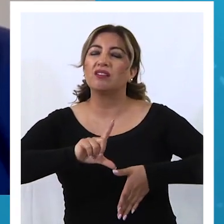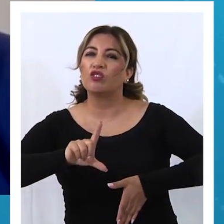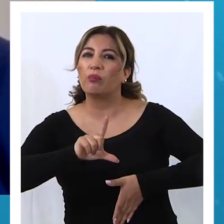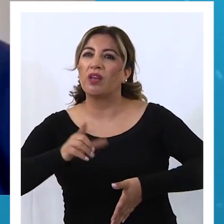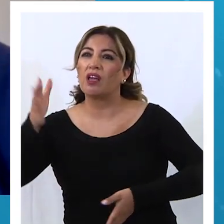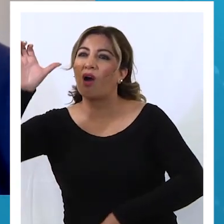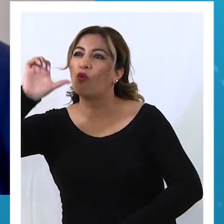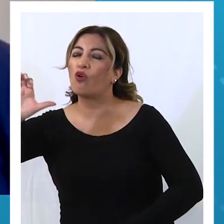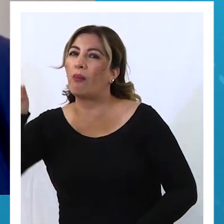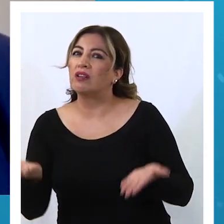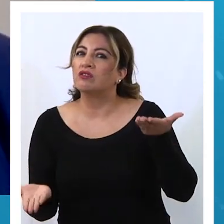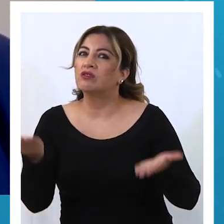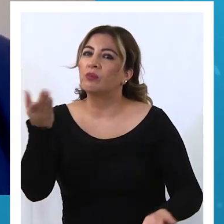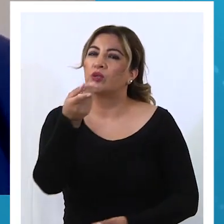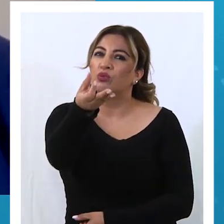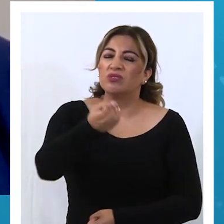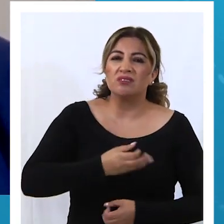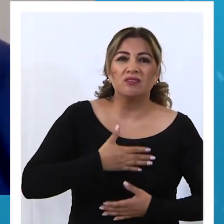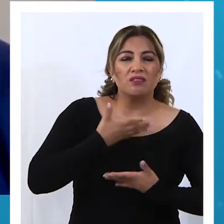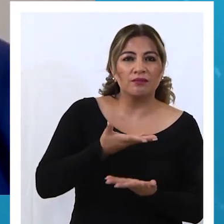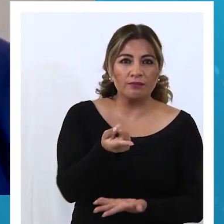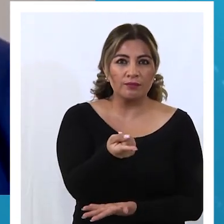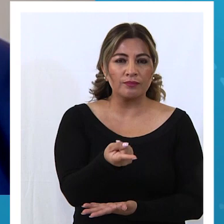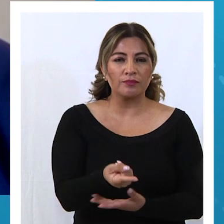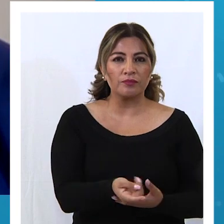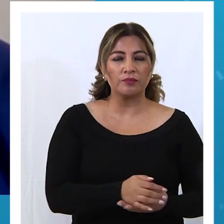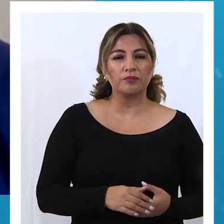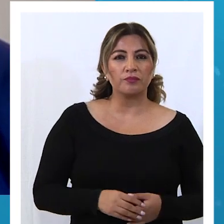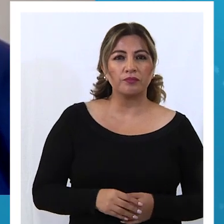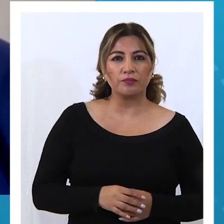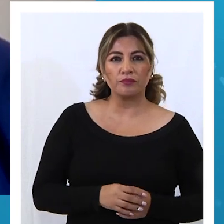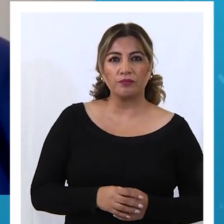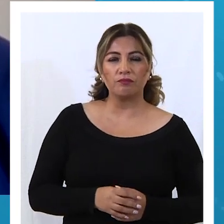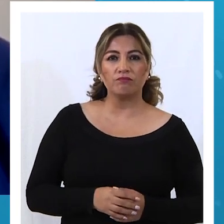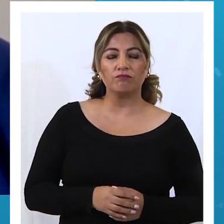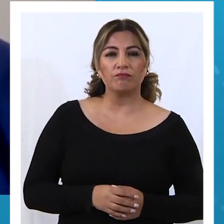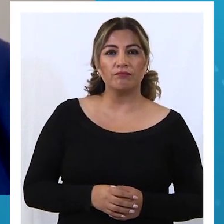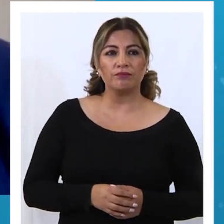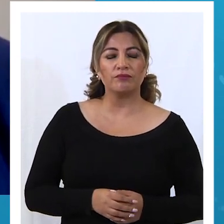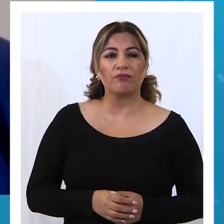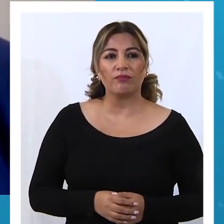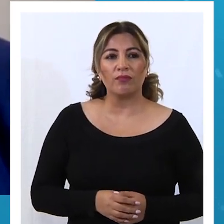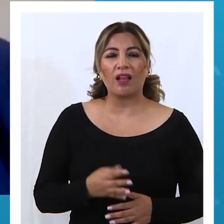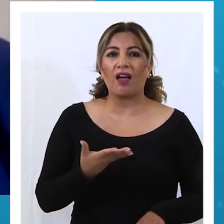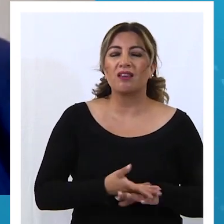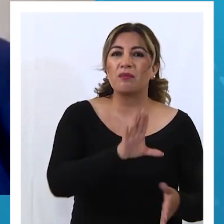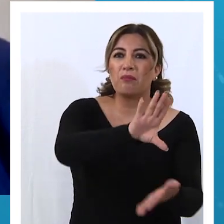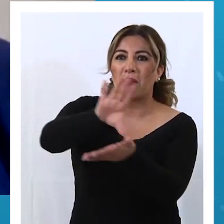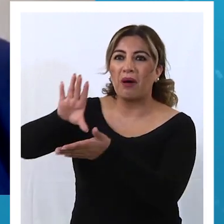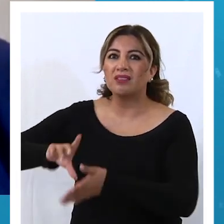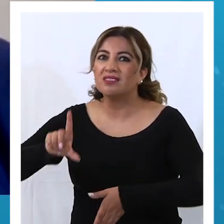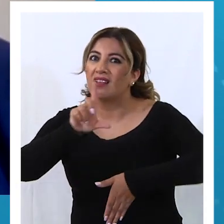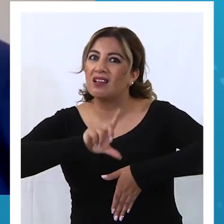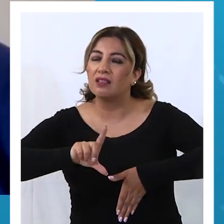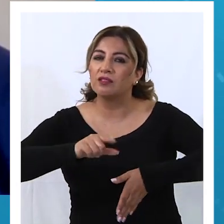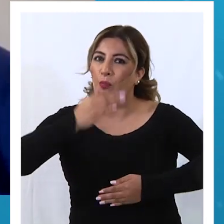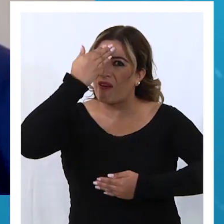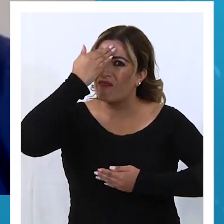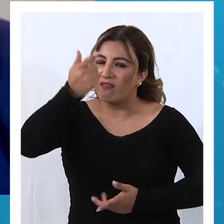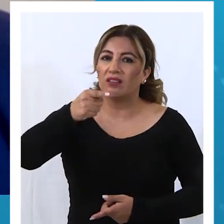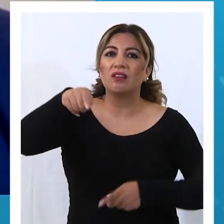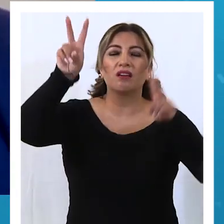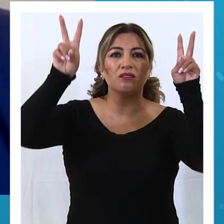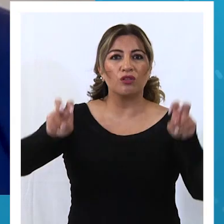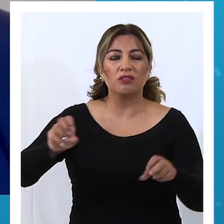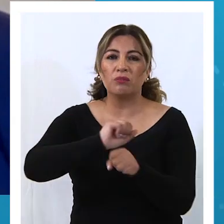Latinoamérica con Europa, cuéntame un poco, ¿cuál sientes tú que es la capacidad que tienen los países latinos para enfrentar